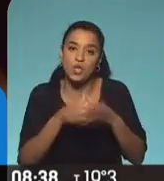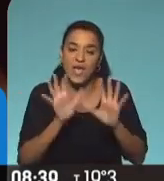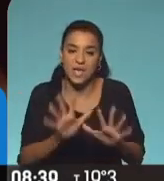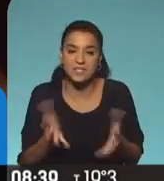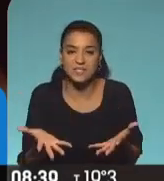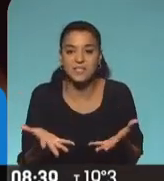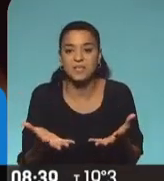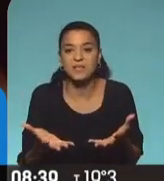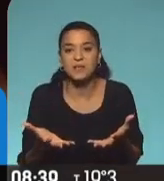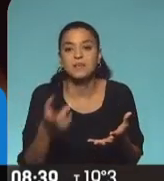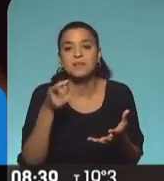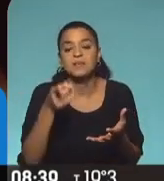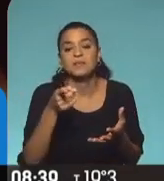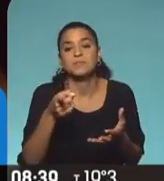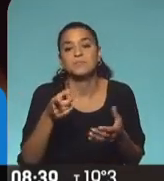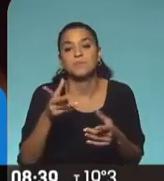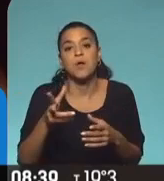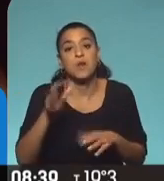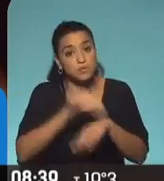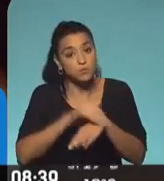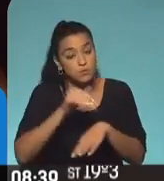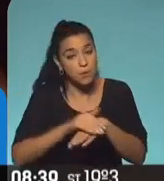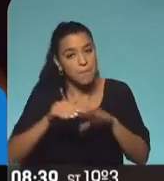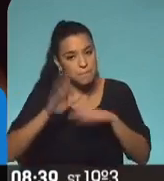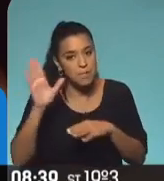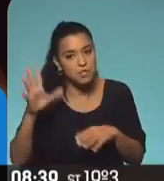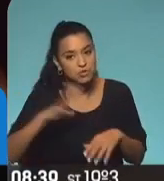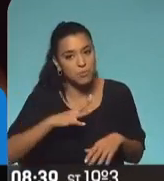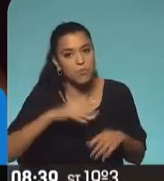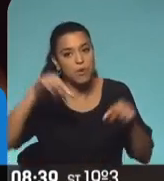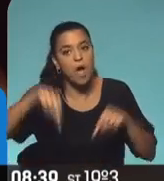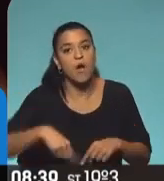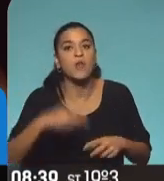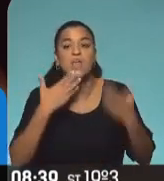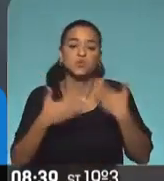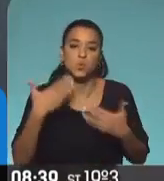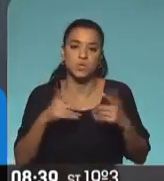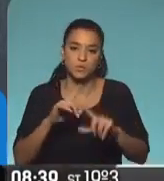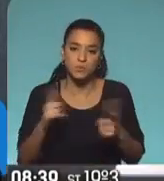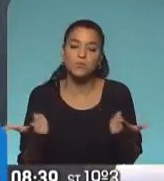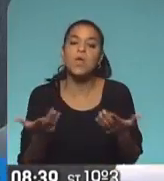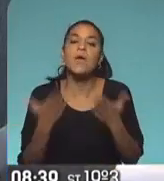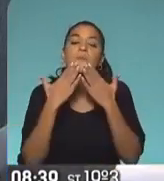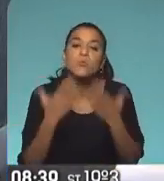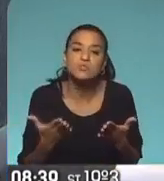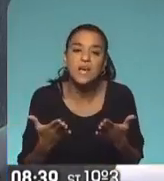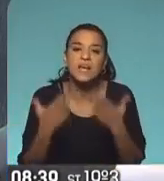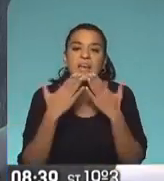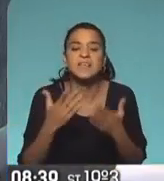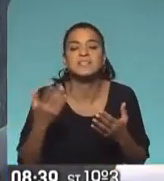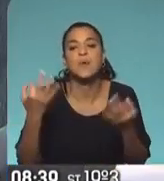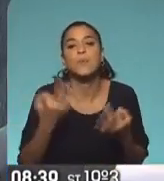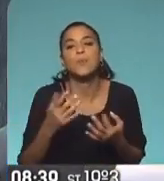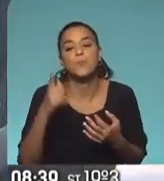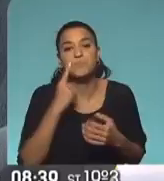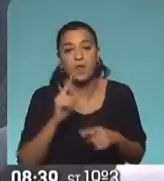nos llena de mayor responsabilidad todavía porque ahora no tenemos excusas muchísimas gracias buen día seguimos